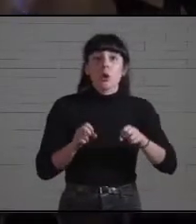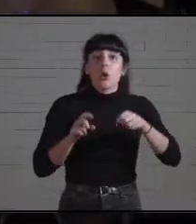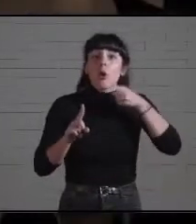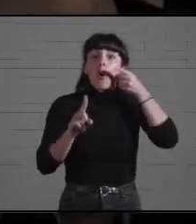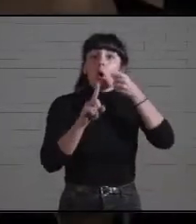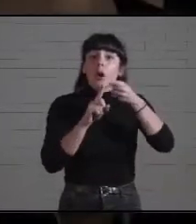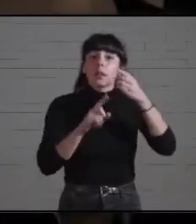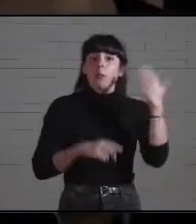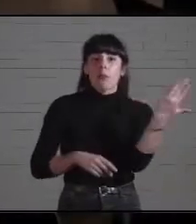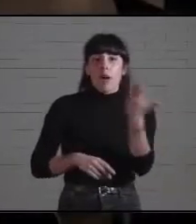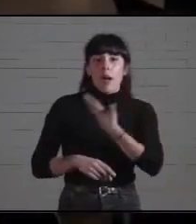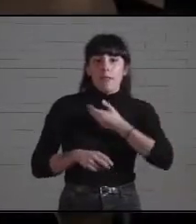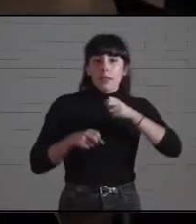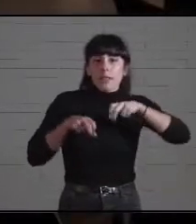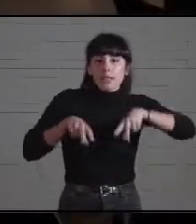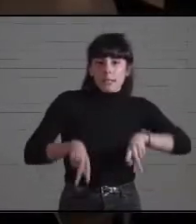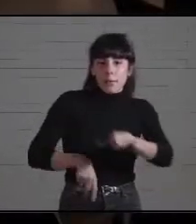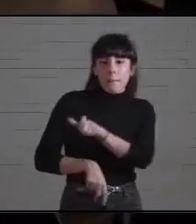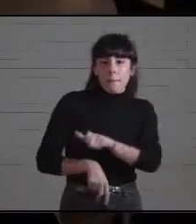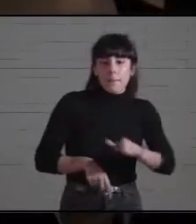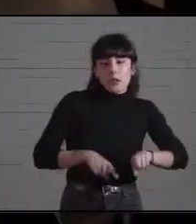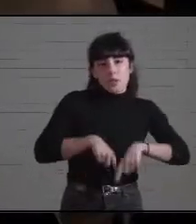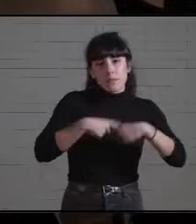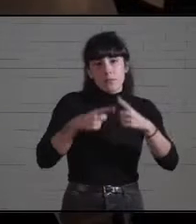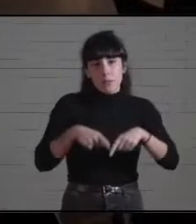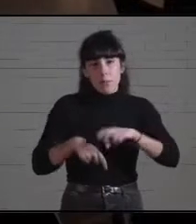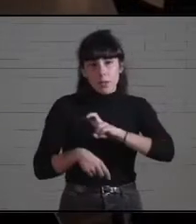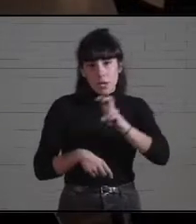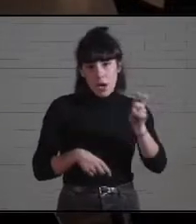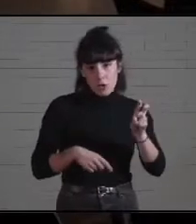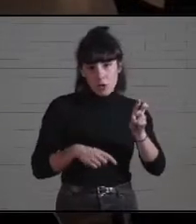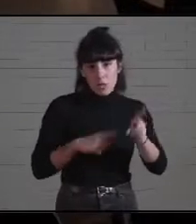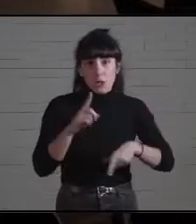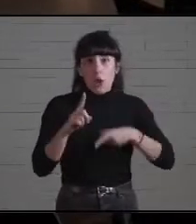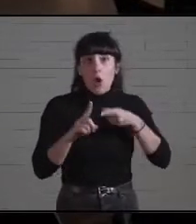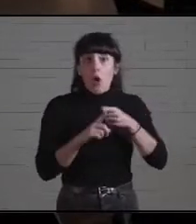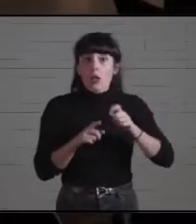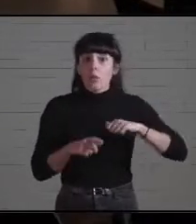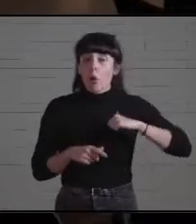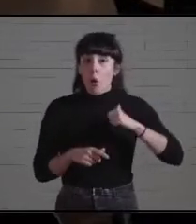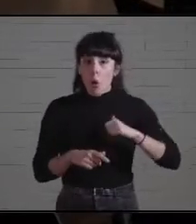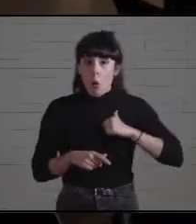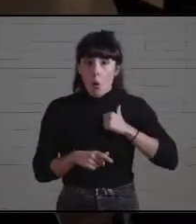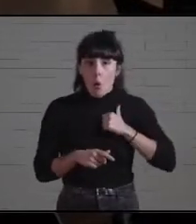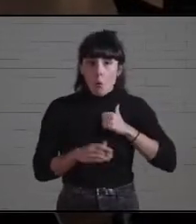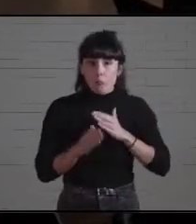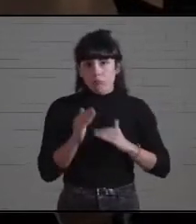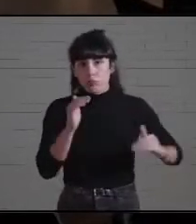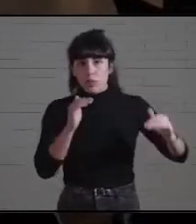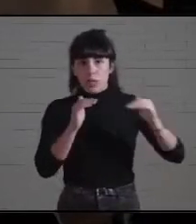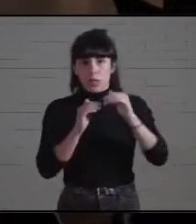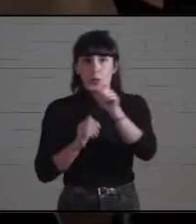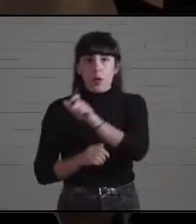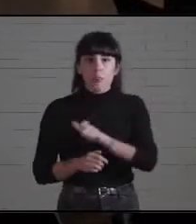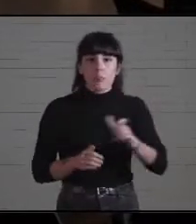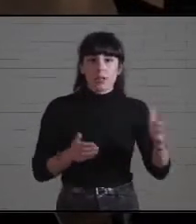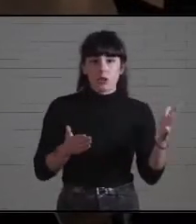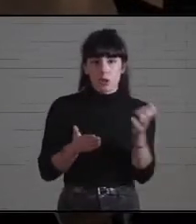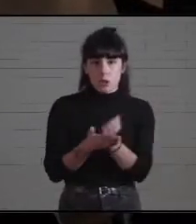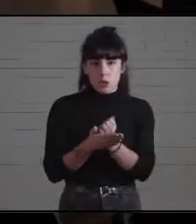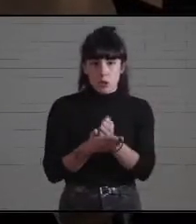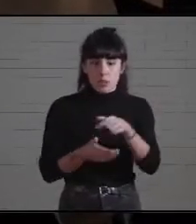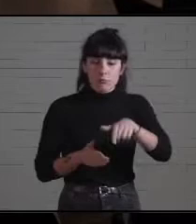de otros miembros de la familia, y asegurando la igualdad de oportunidades de desarrollo para todas las personas. Esto también